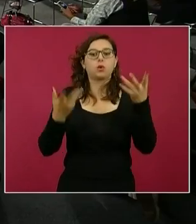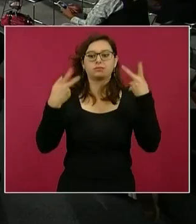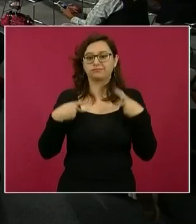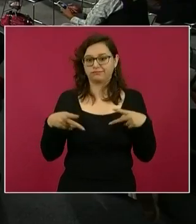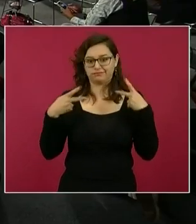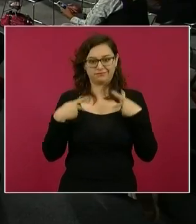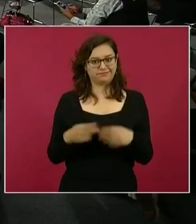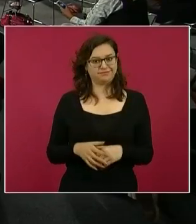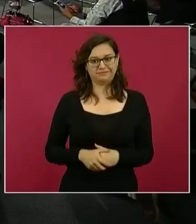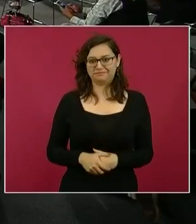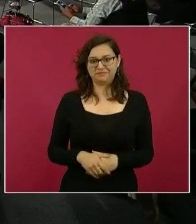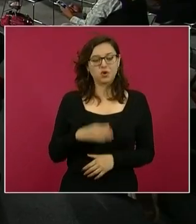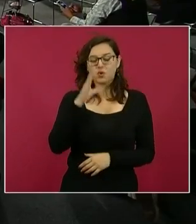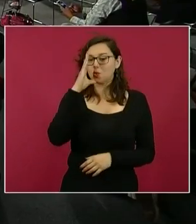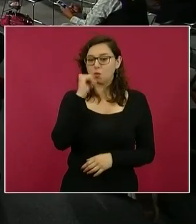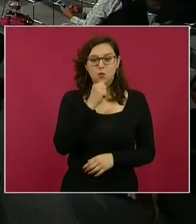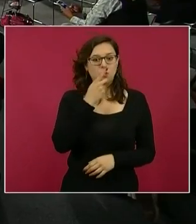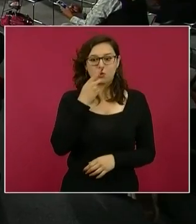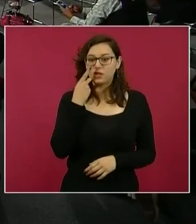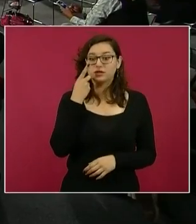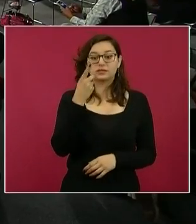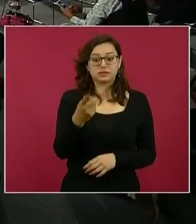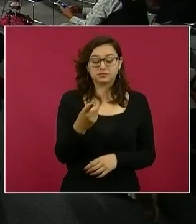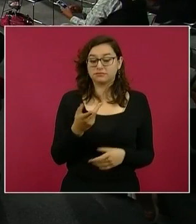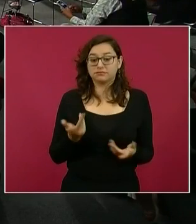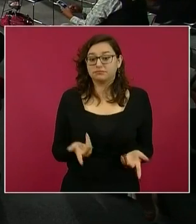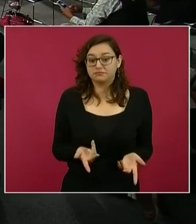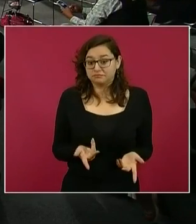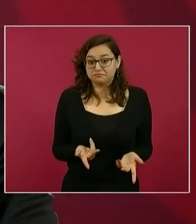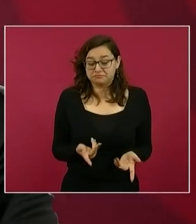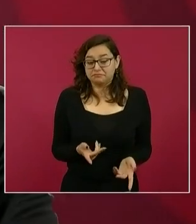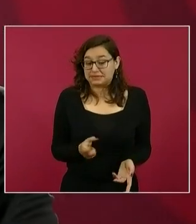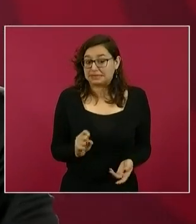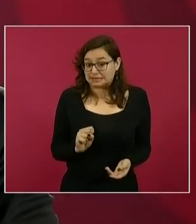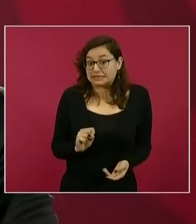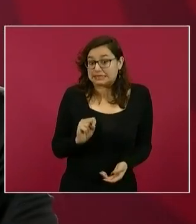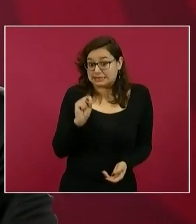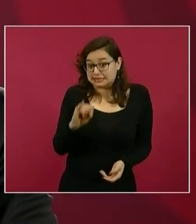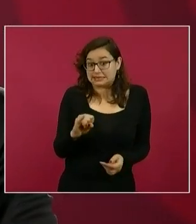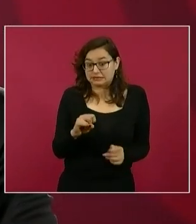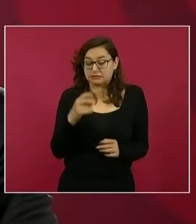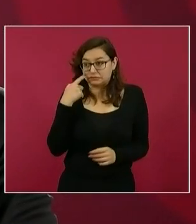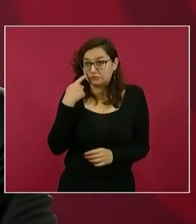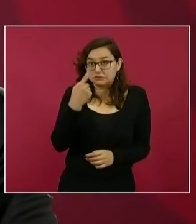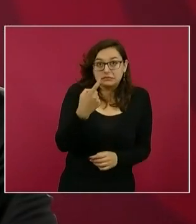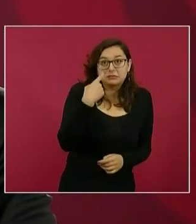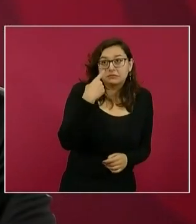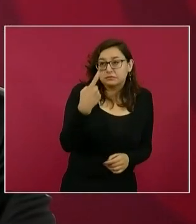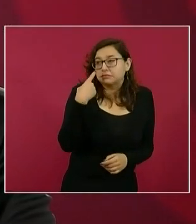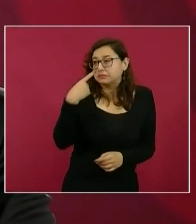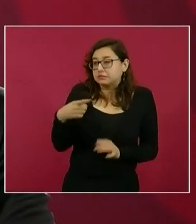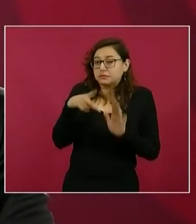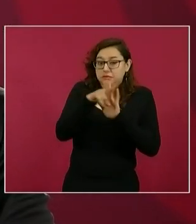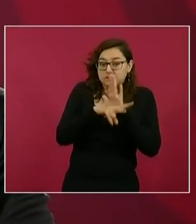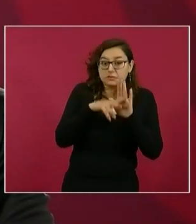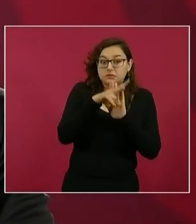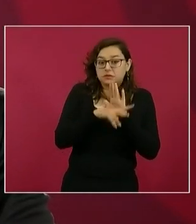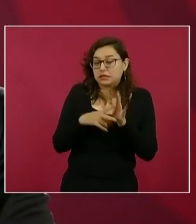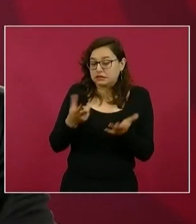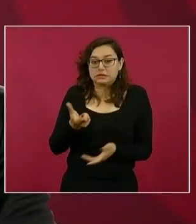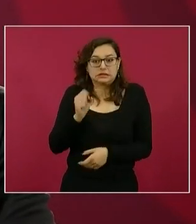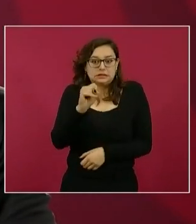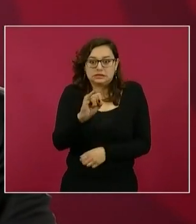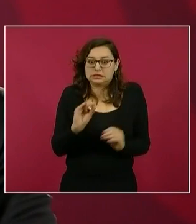sí podemos advertir de los indicios es que efectivamente hubo lesiones,